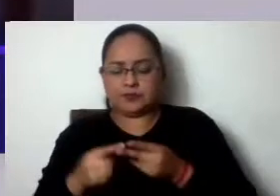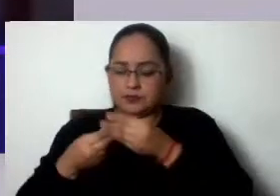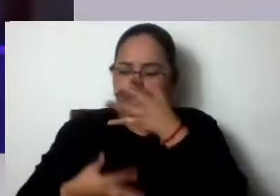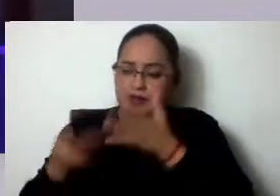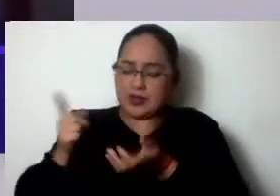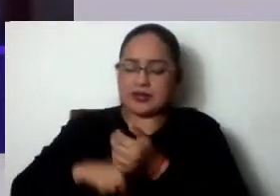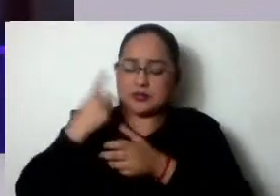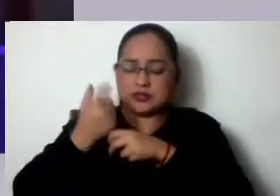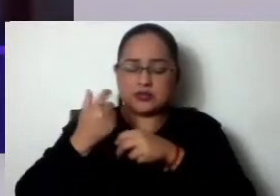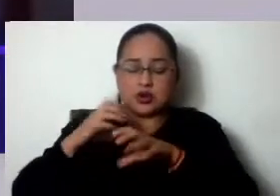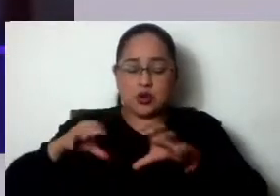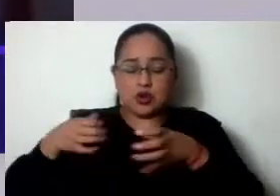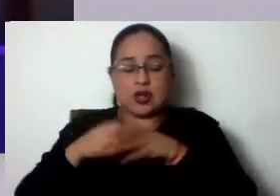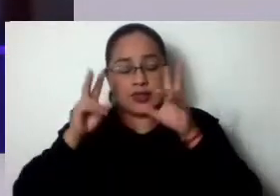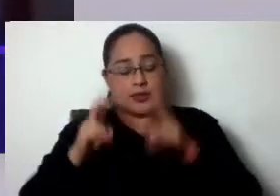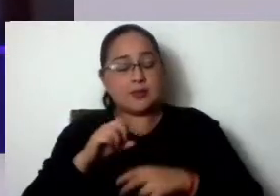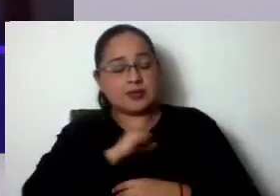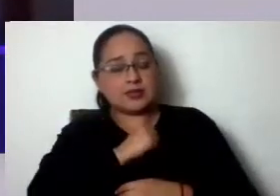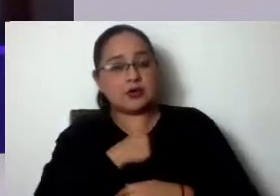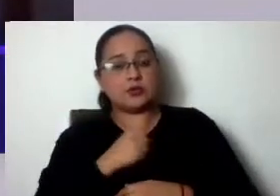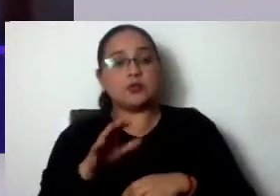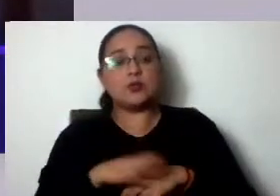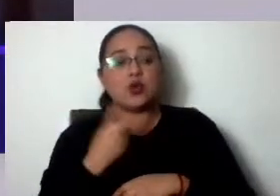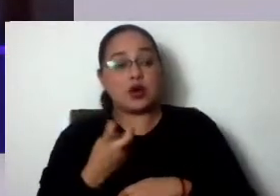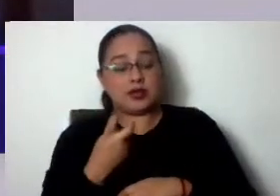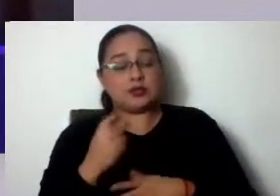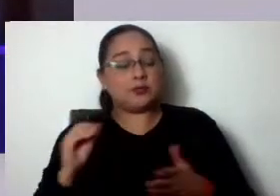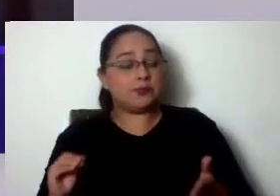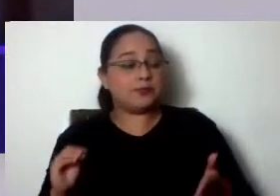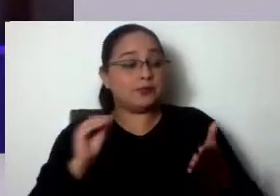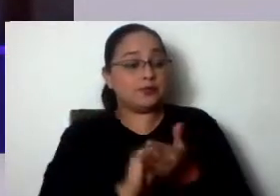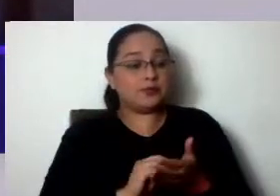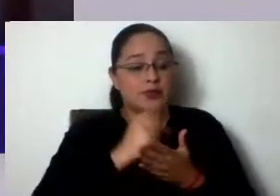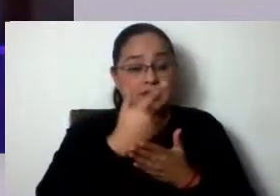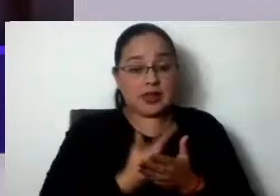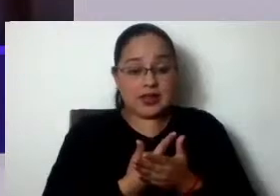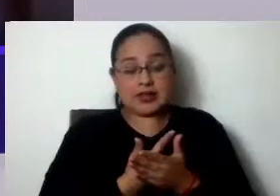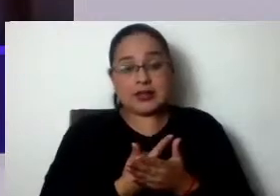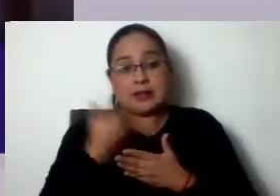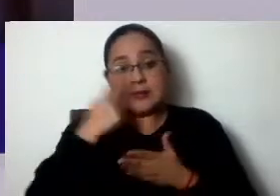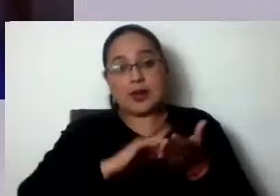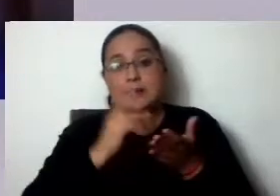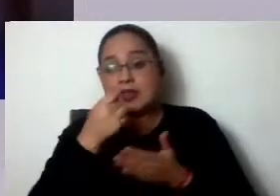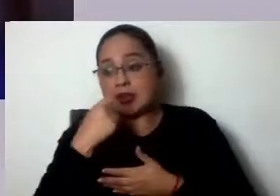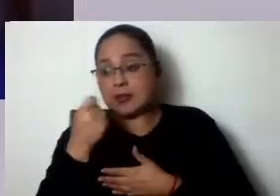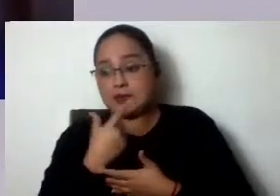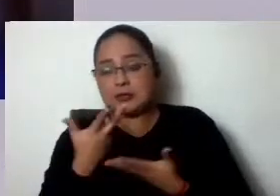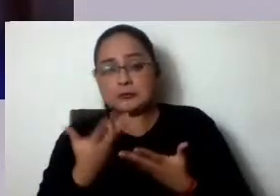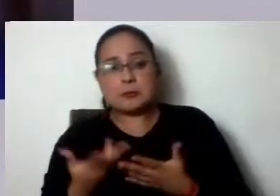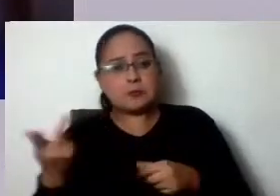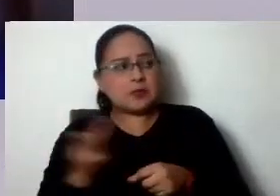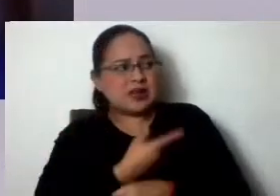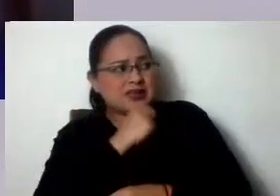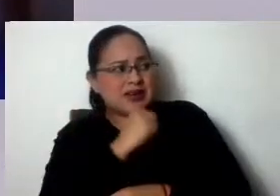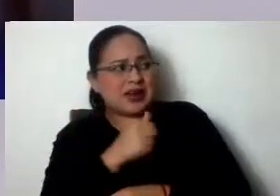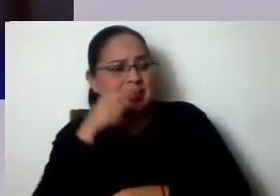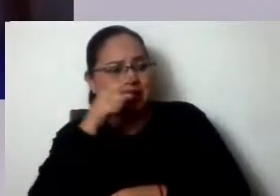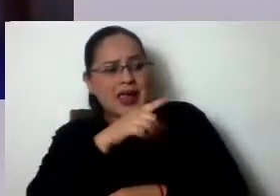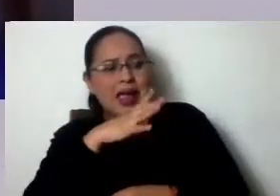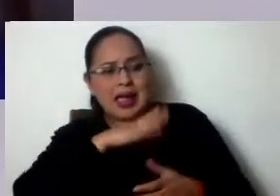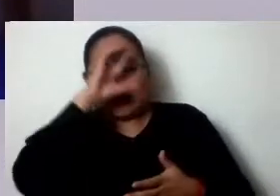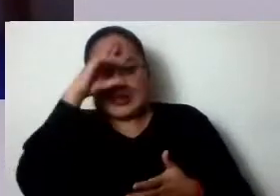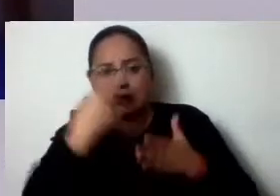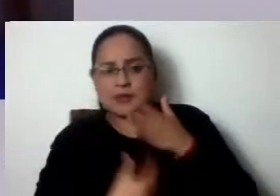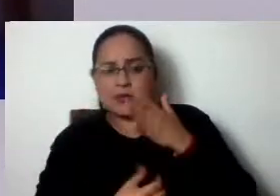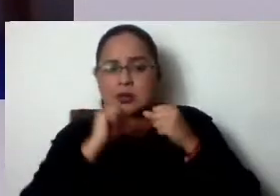por lo cual la no inclusión en el efecto de la suspensión otorgada por el juez no le generaba algún perjuicio